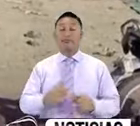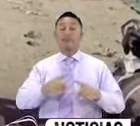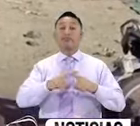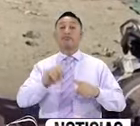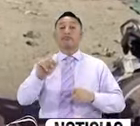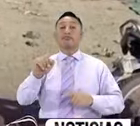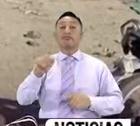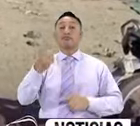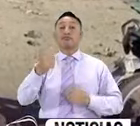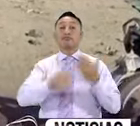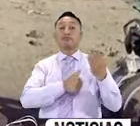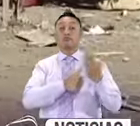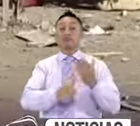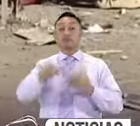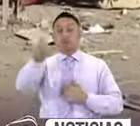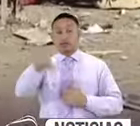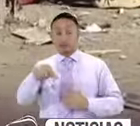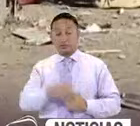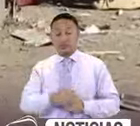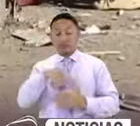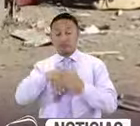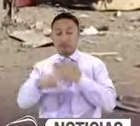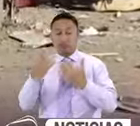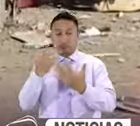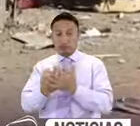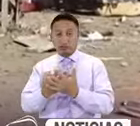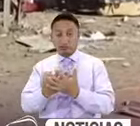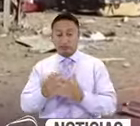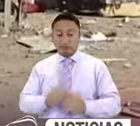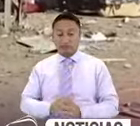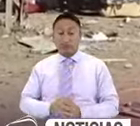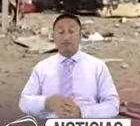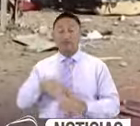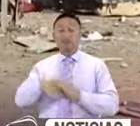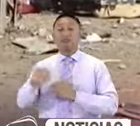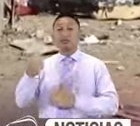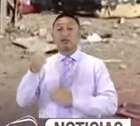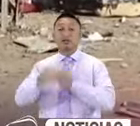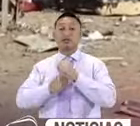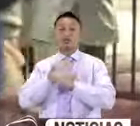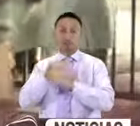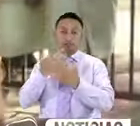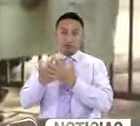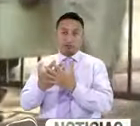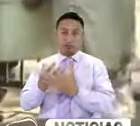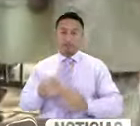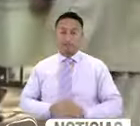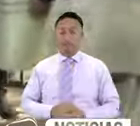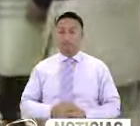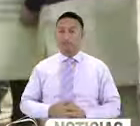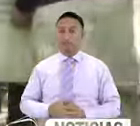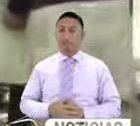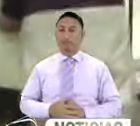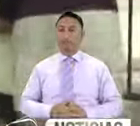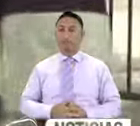Imran Khan, que fue cesado por el parlamento y sentenciado a 10 años de prisión. Informó